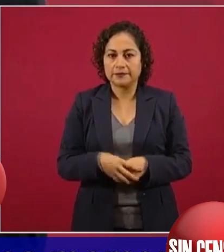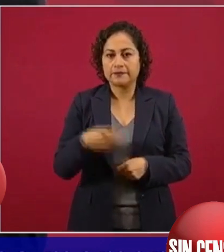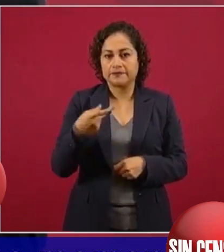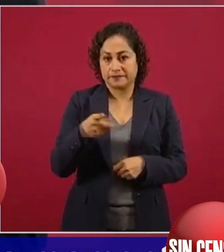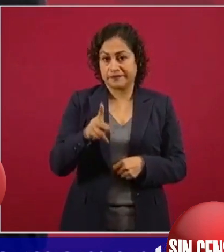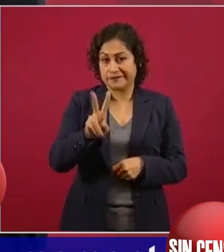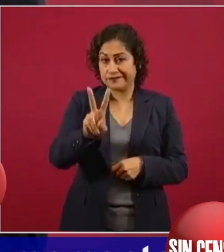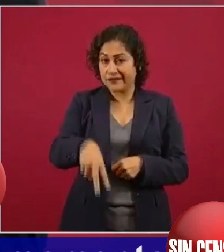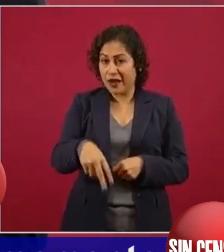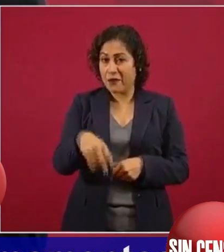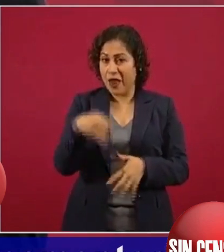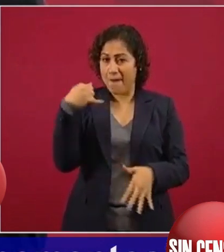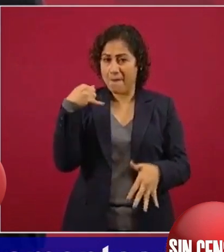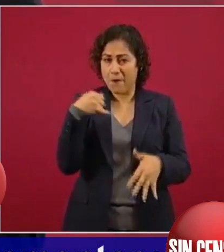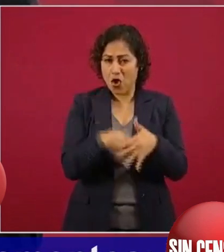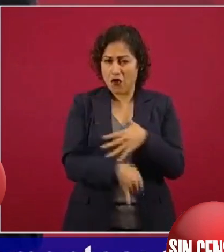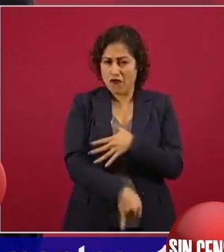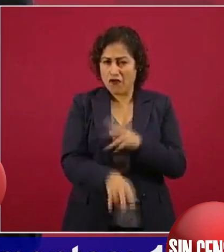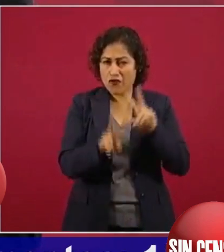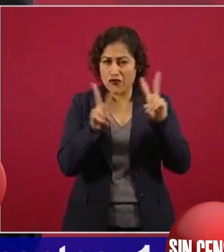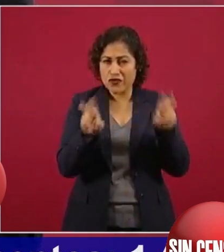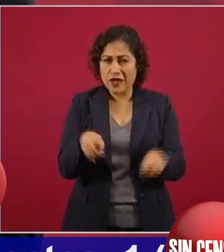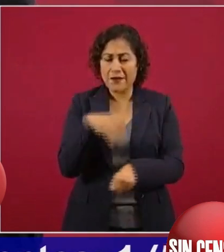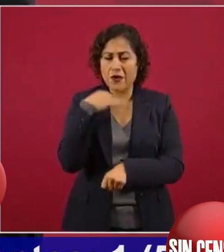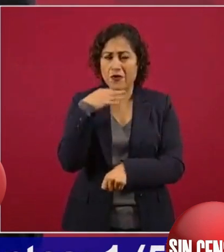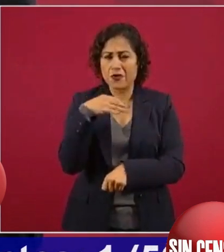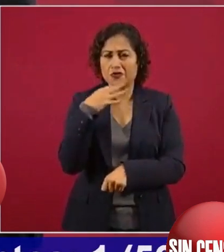muy enraizada en todo.